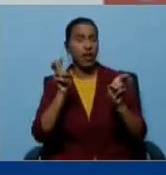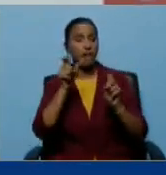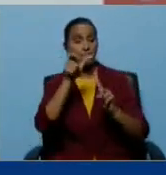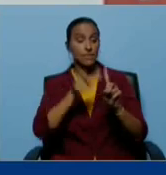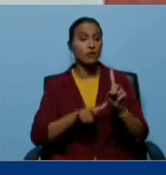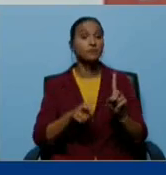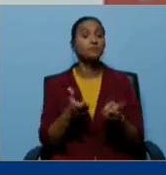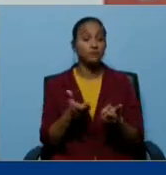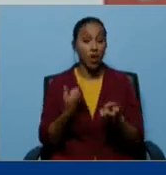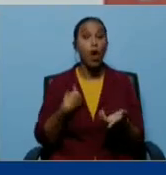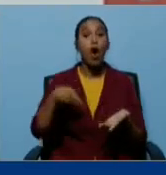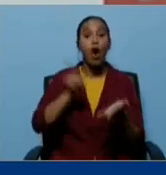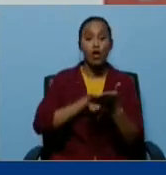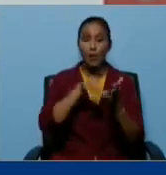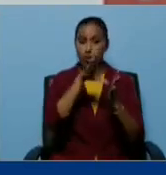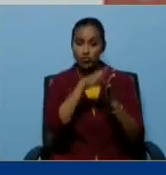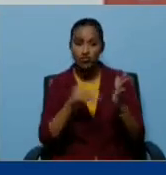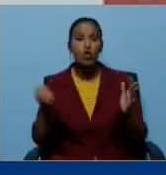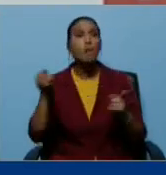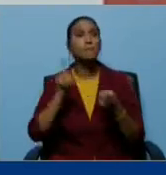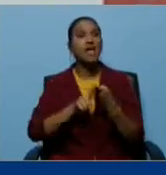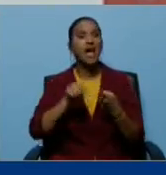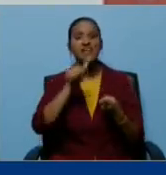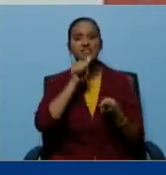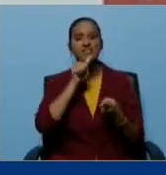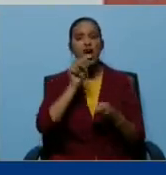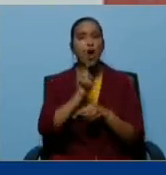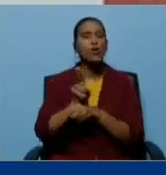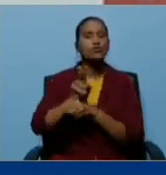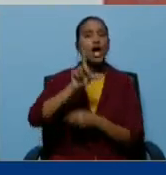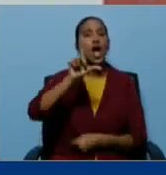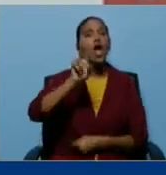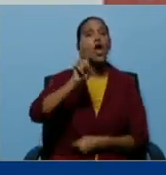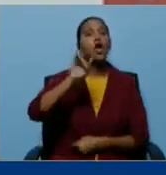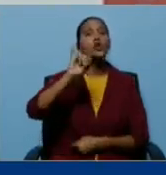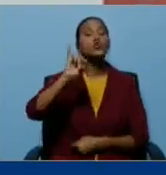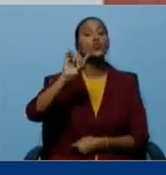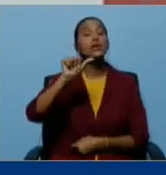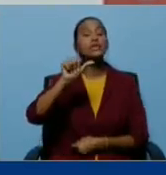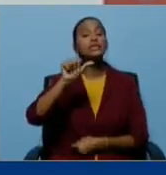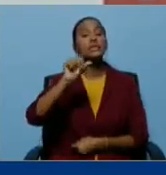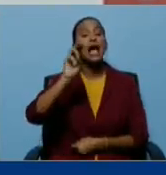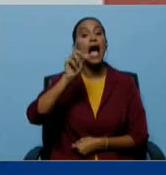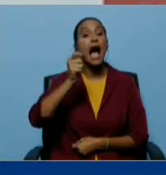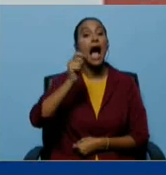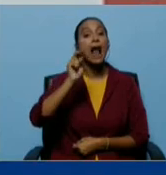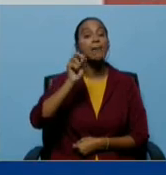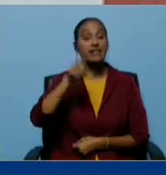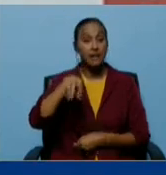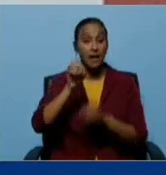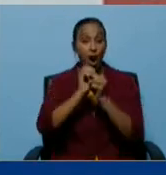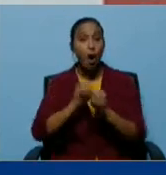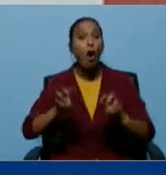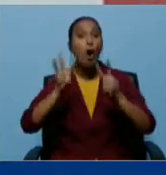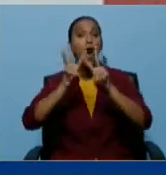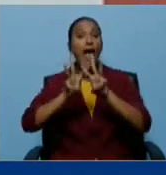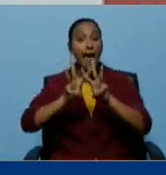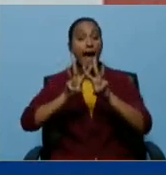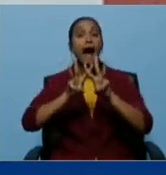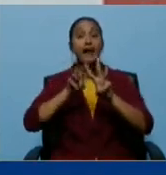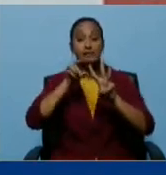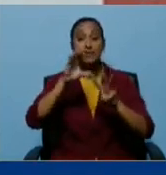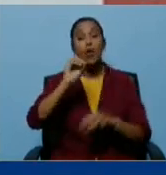Vuelven a utilizar a Luis Almagro y a la putrefacta OEA. Vuelven a